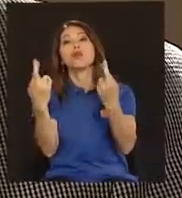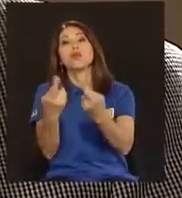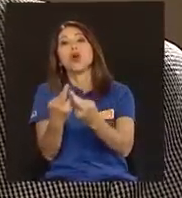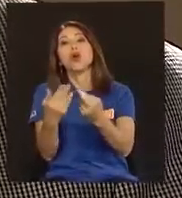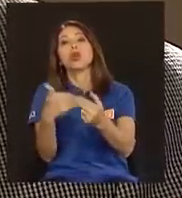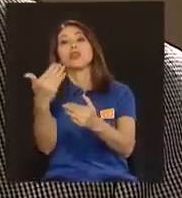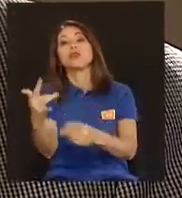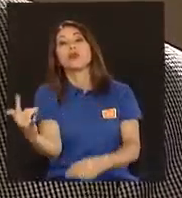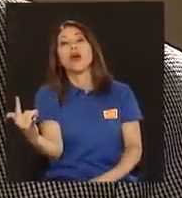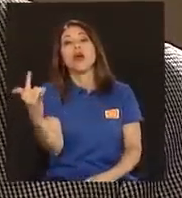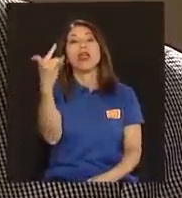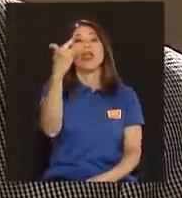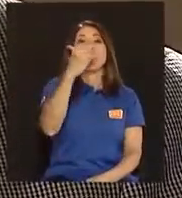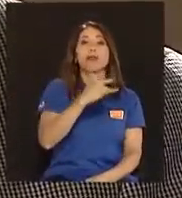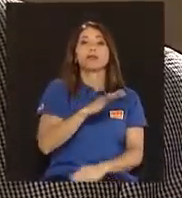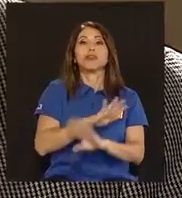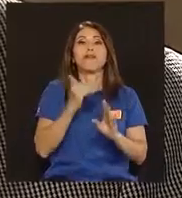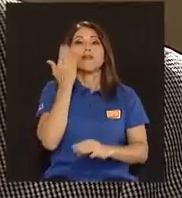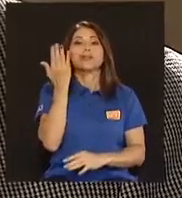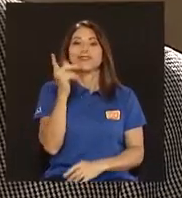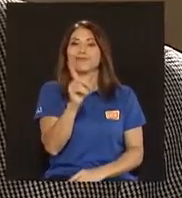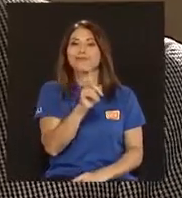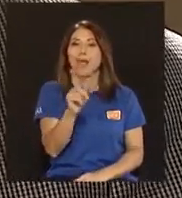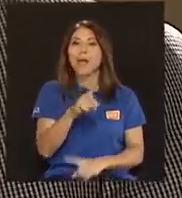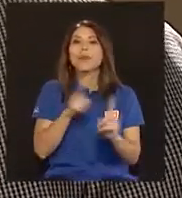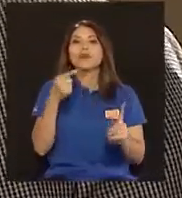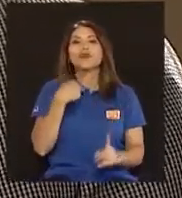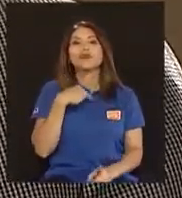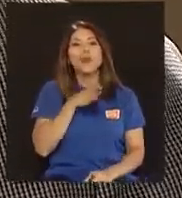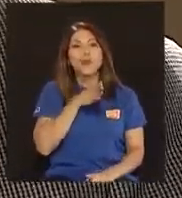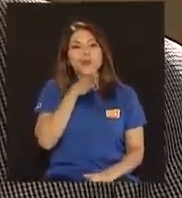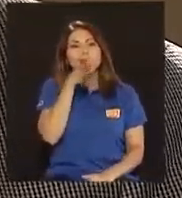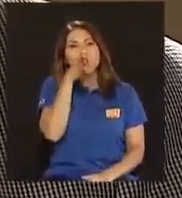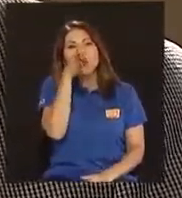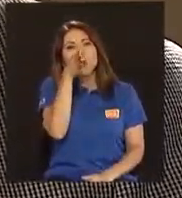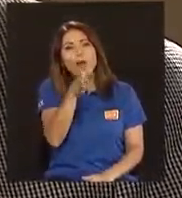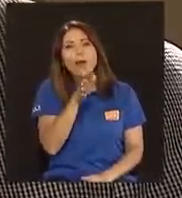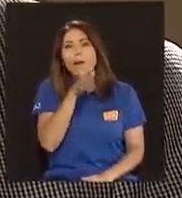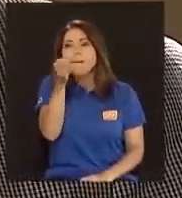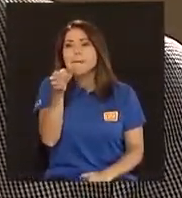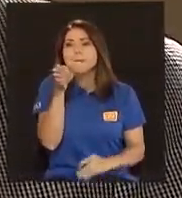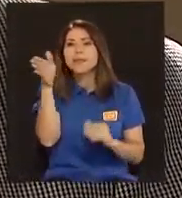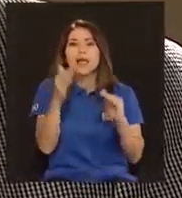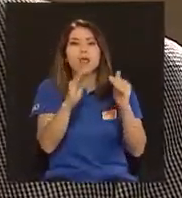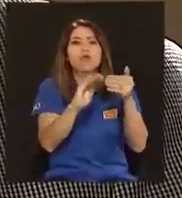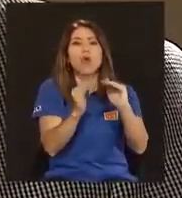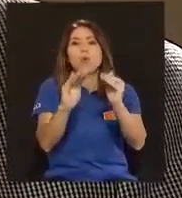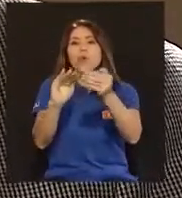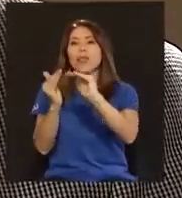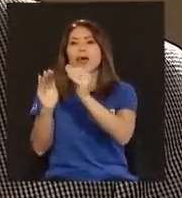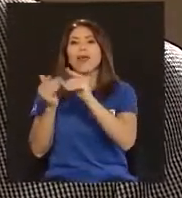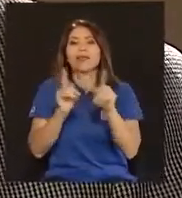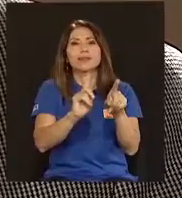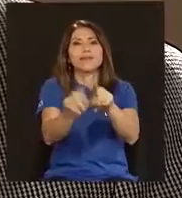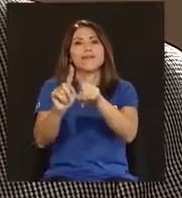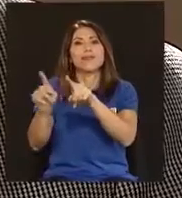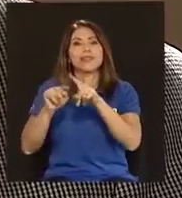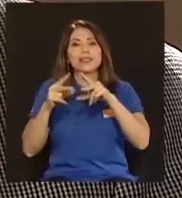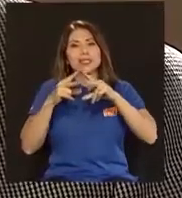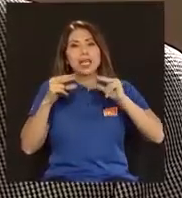he tomado el tiempo de visitar comunidades más lejanas, además de que es lindo Nicaragua, y conocer un poco más